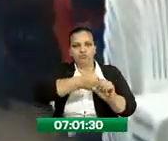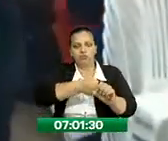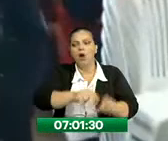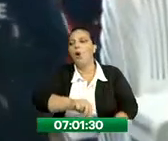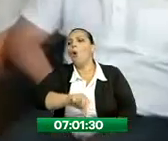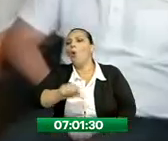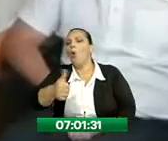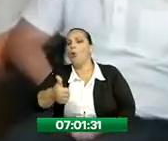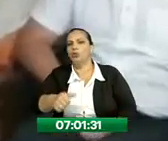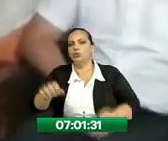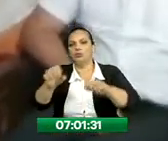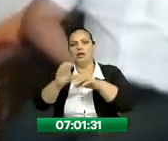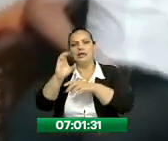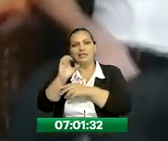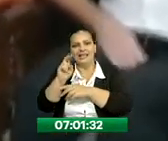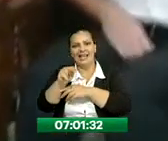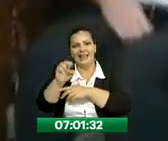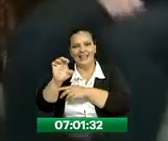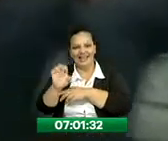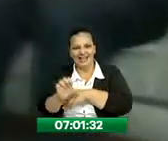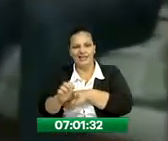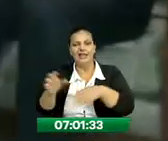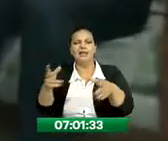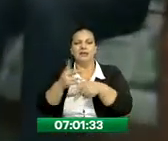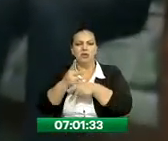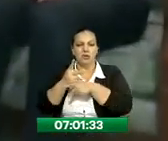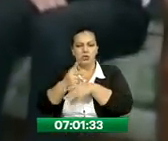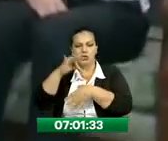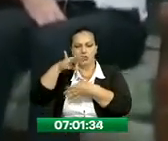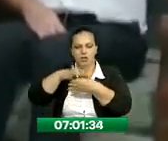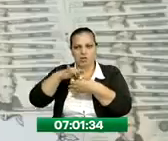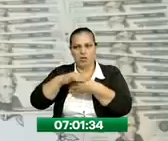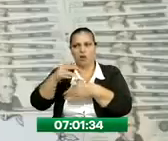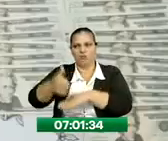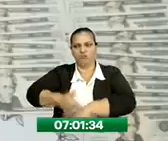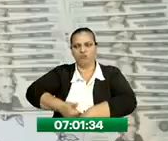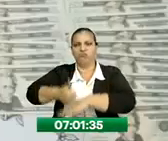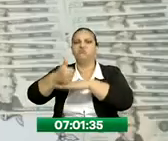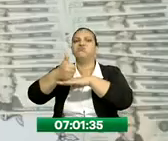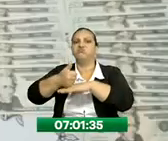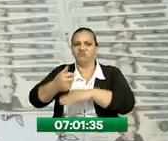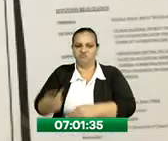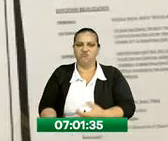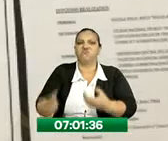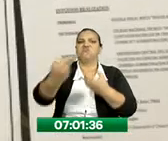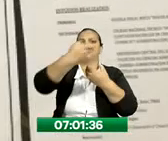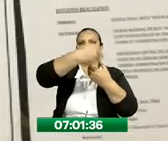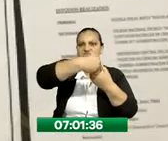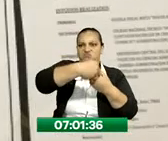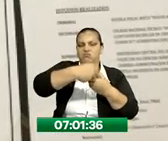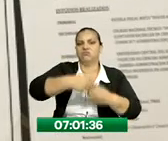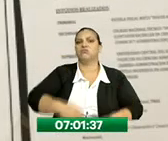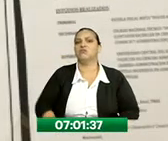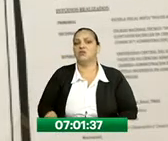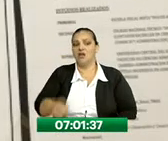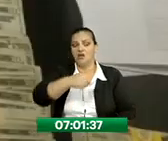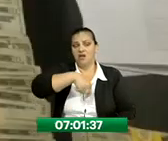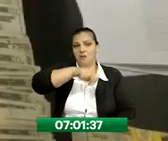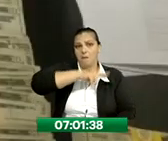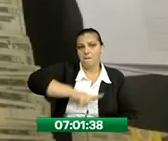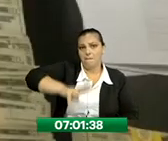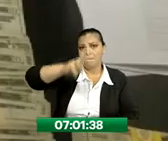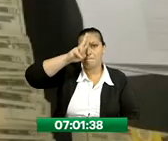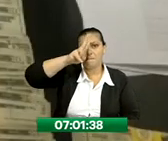del CNE. La Fiscalía los acusa de ofrecer cargos en la aviación civil y aduanas a cambio de 5